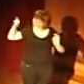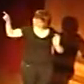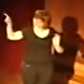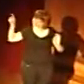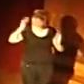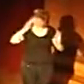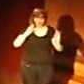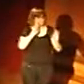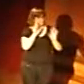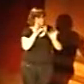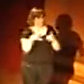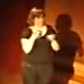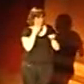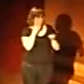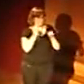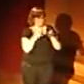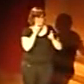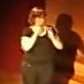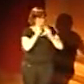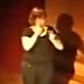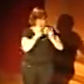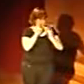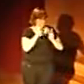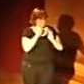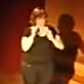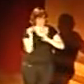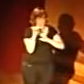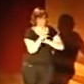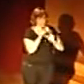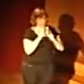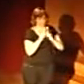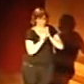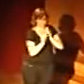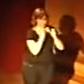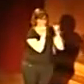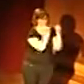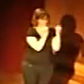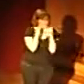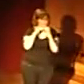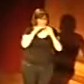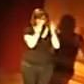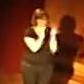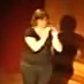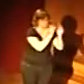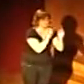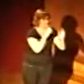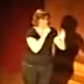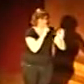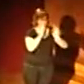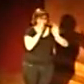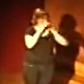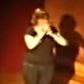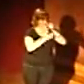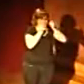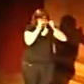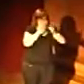pero ven como el tratamiento del arquitectura la visión de la luz la fuga de las de las de las columnas las bóvedas etcétera tiene un tratamiento Exactamente